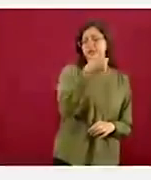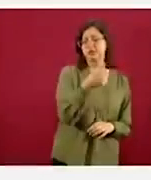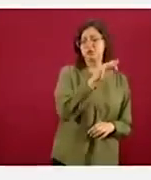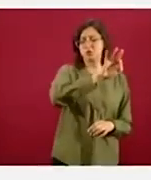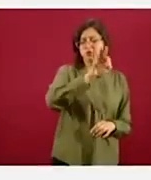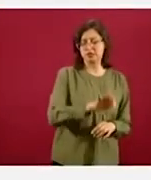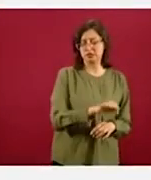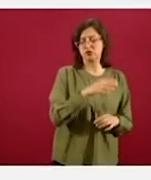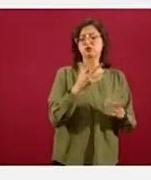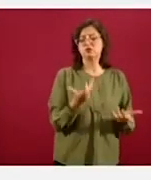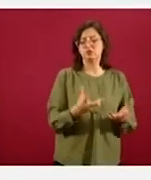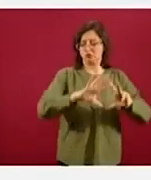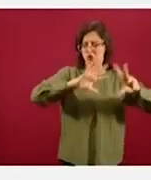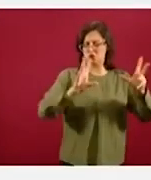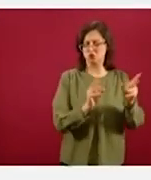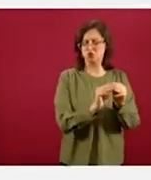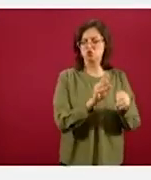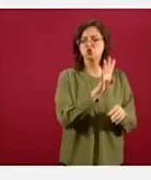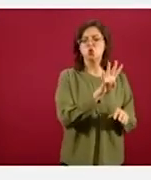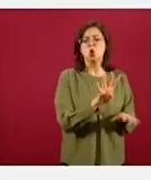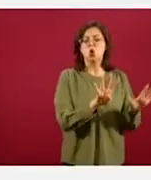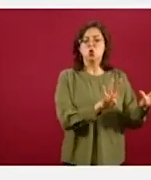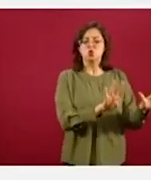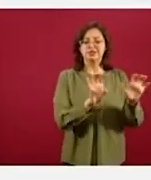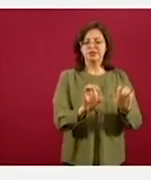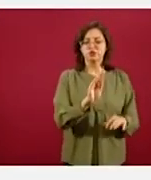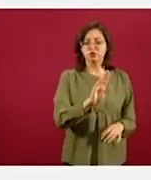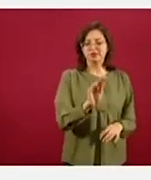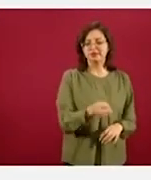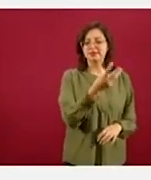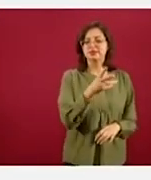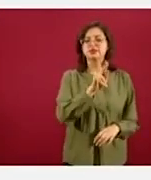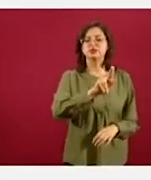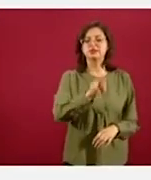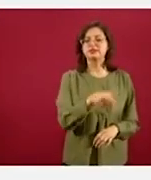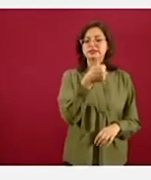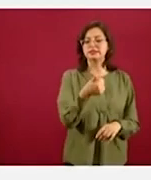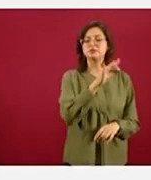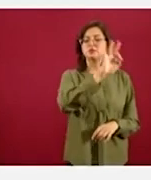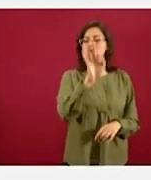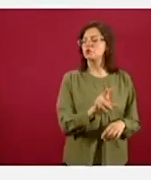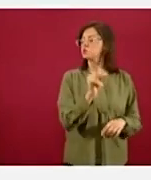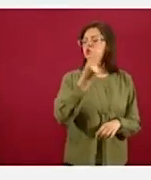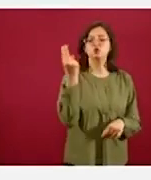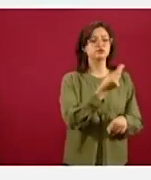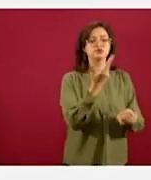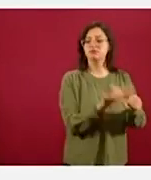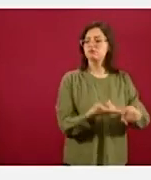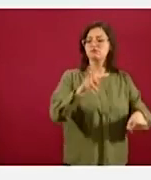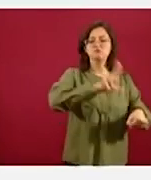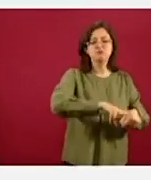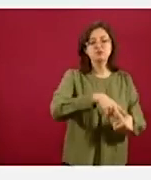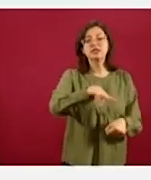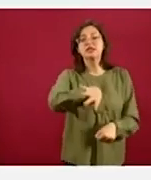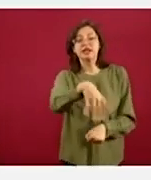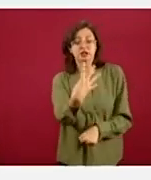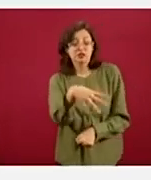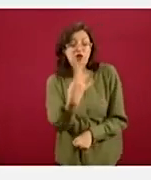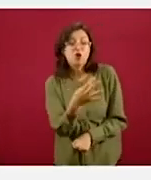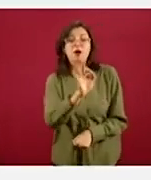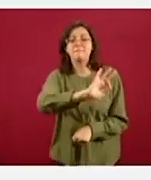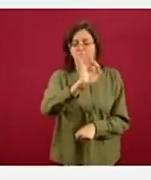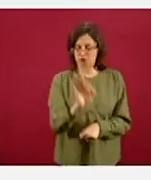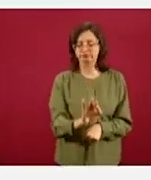de 993 casos son ambulatorios y el 14% han requerido de algún